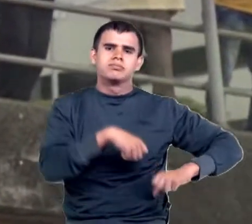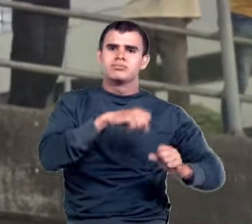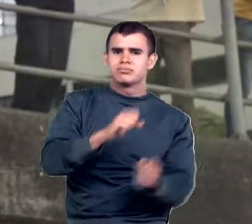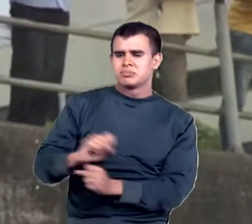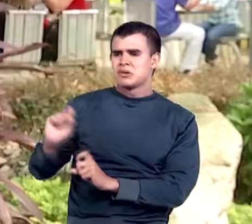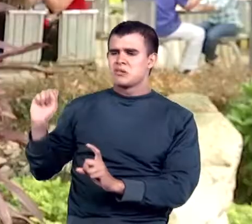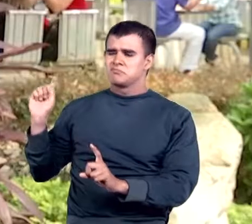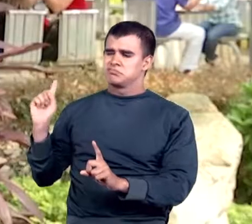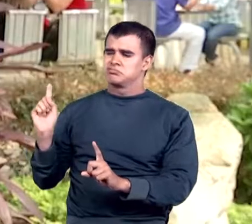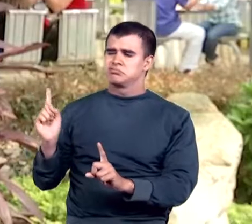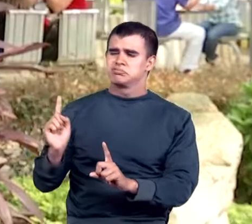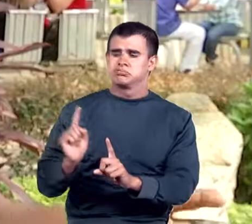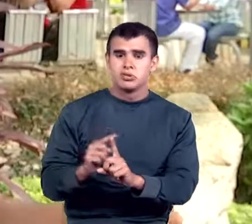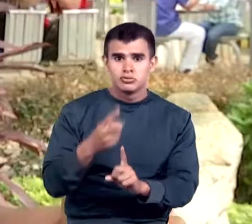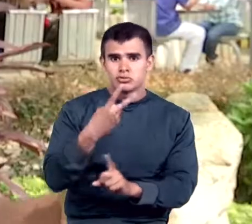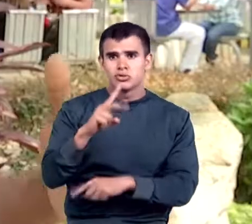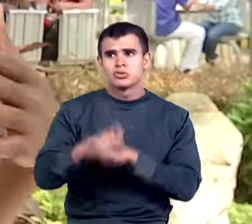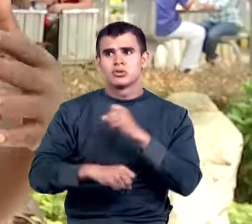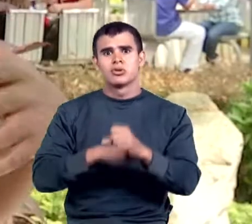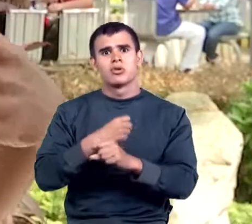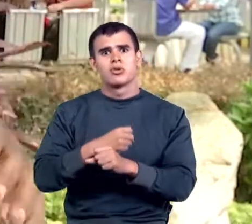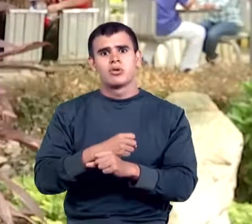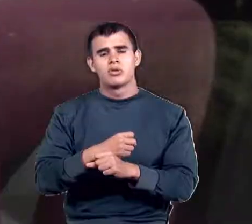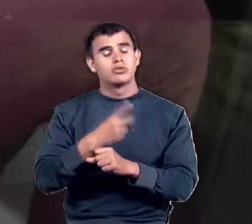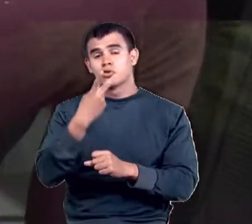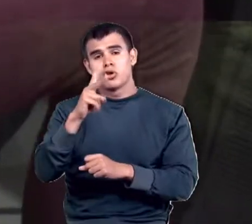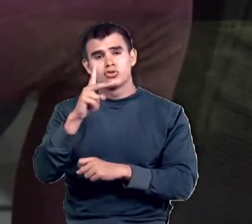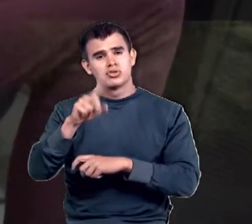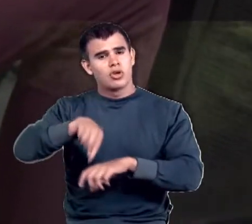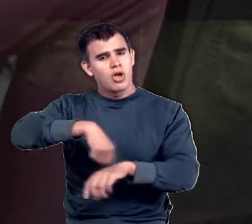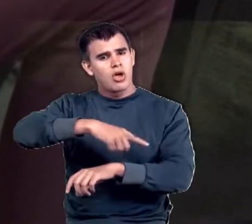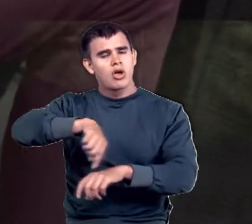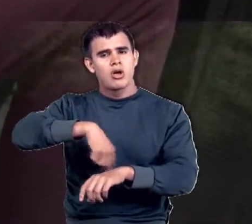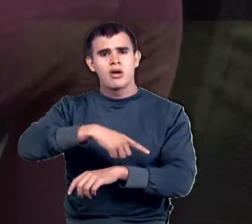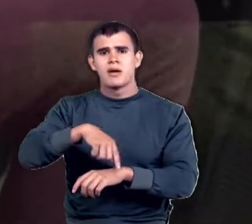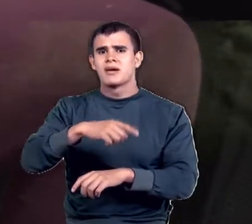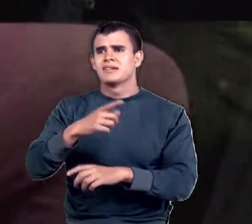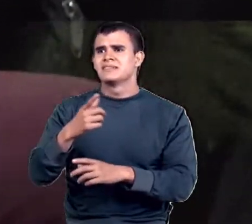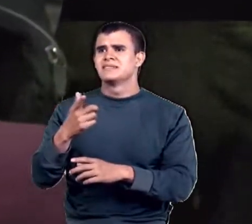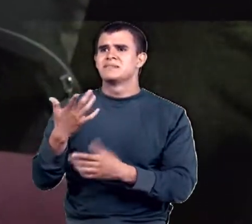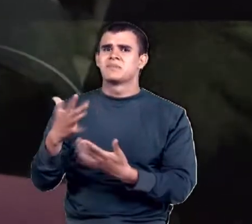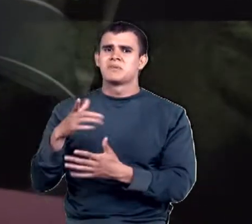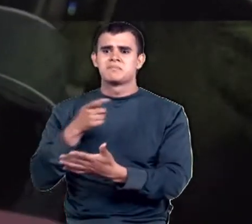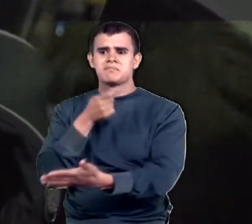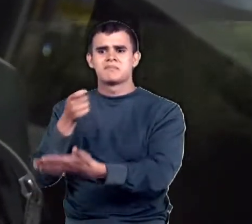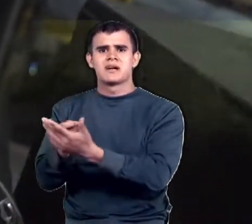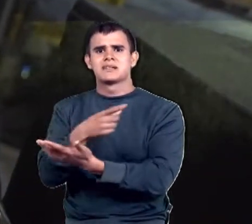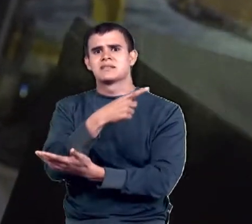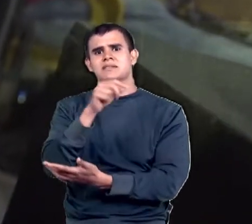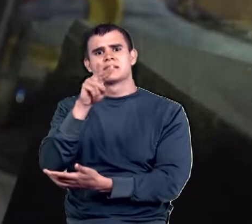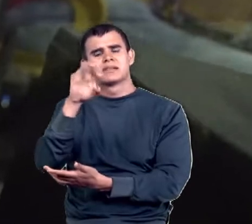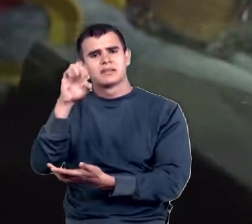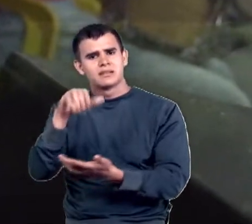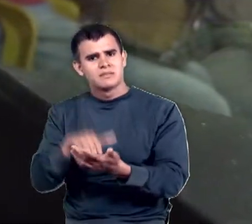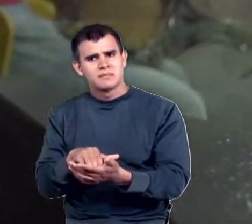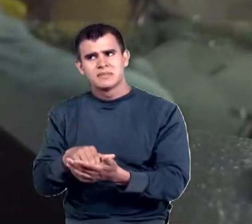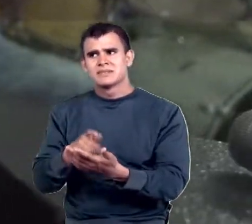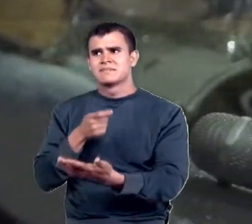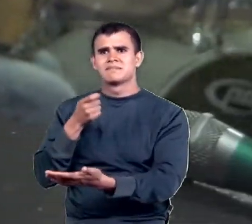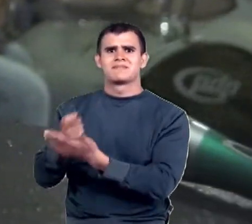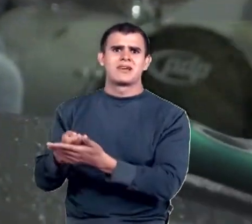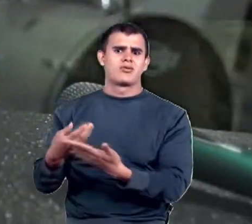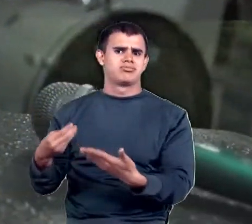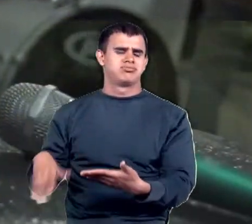bastante extenuante. Entonces tocaba que tras el cantante, la voz principal, Jasmir, le tocaba ir y regresar donde un pase vale 170 mil